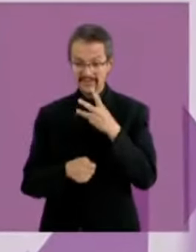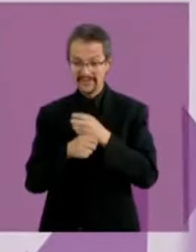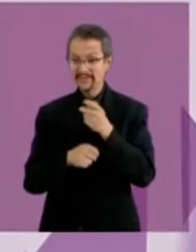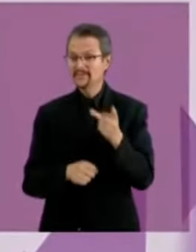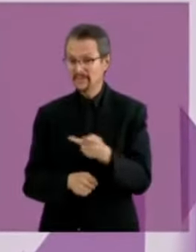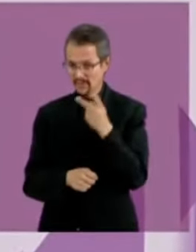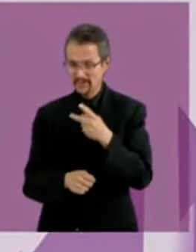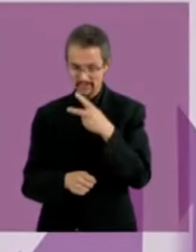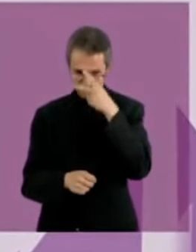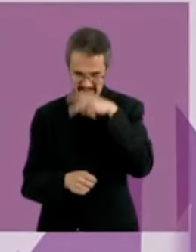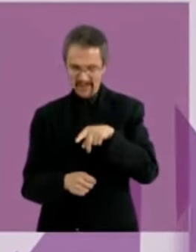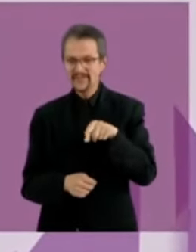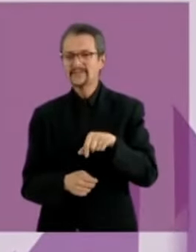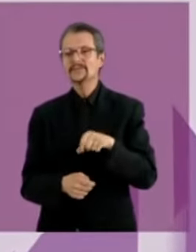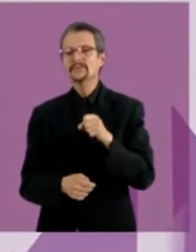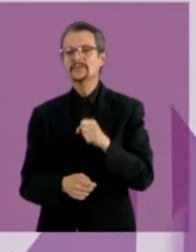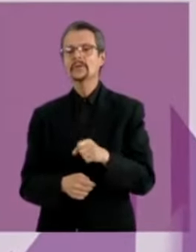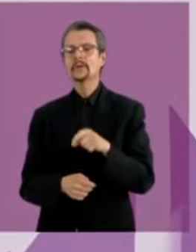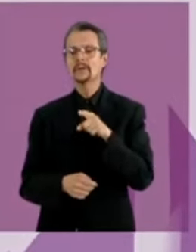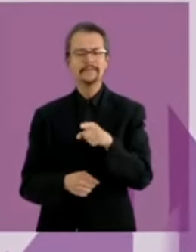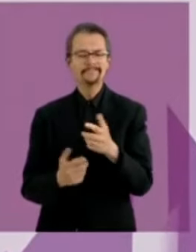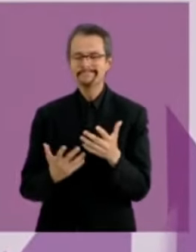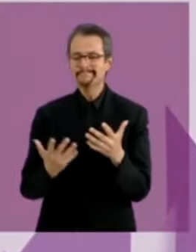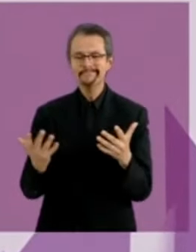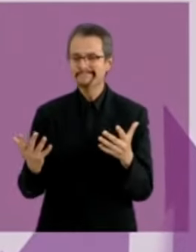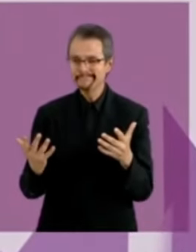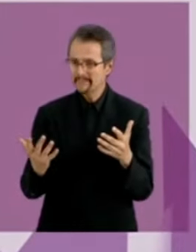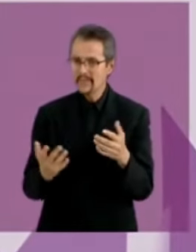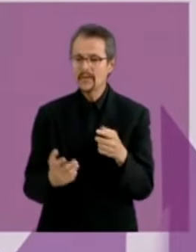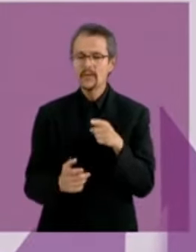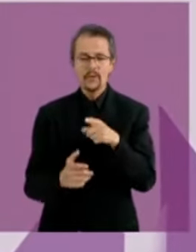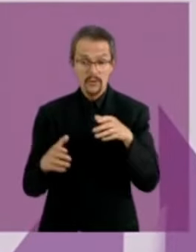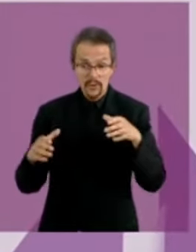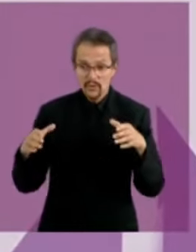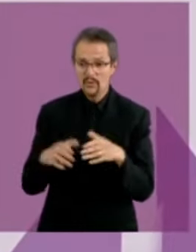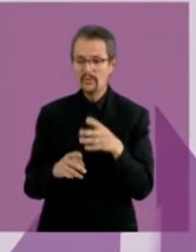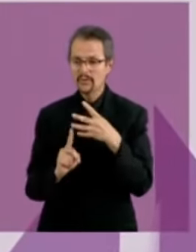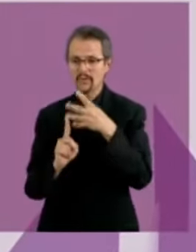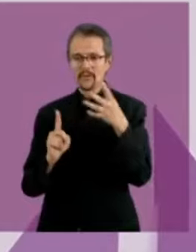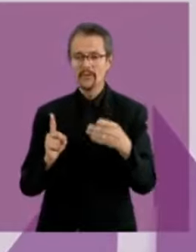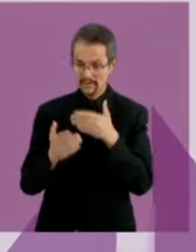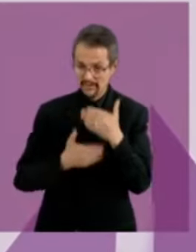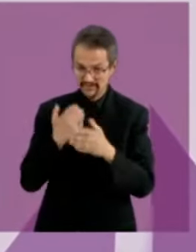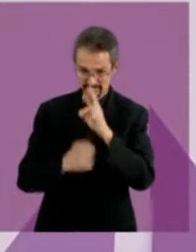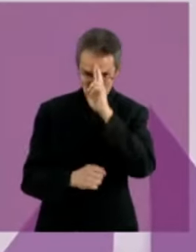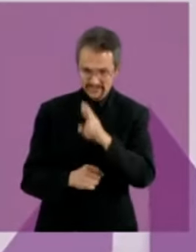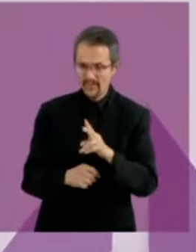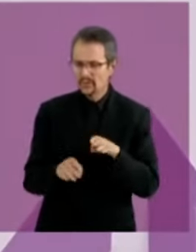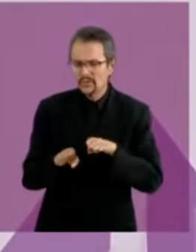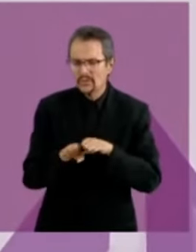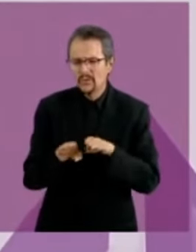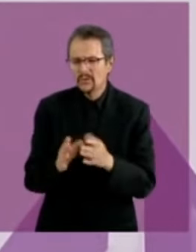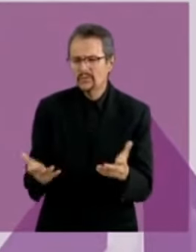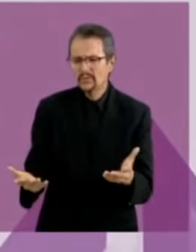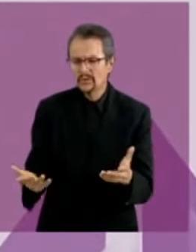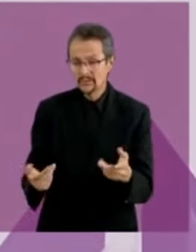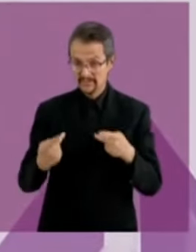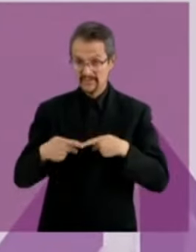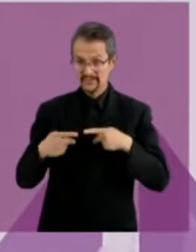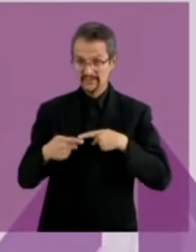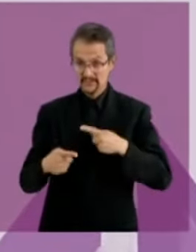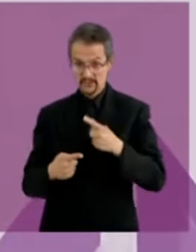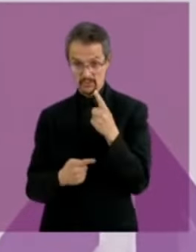¿Cómo piensa implementar el respeto y la tolerancia hacia la comunidad LGBT+? ¿Y habría sanciones para quienes atenten contra